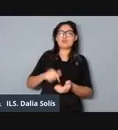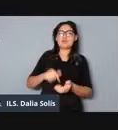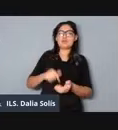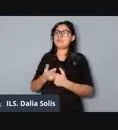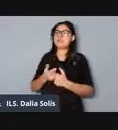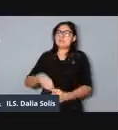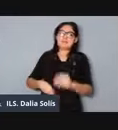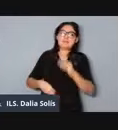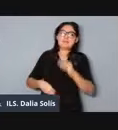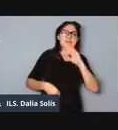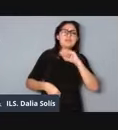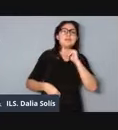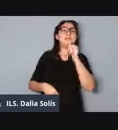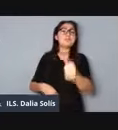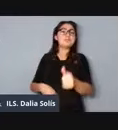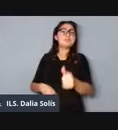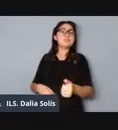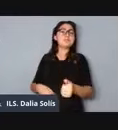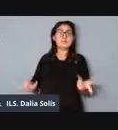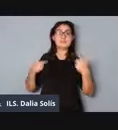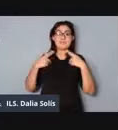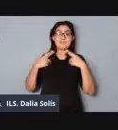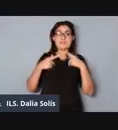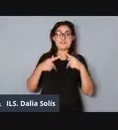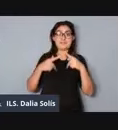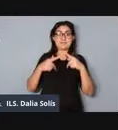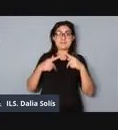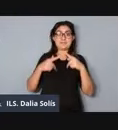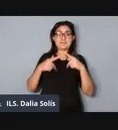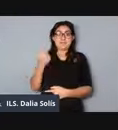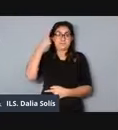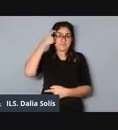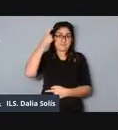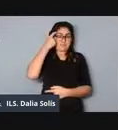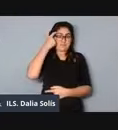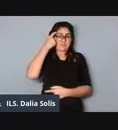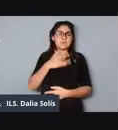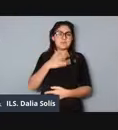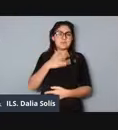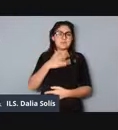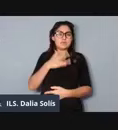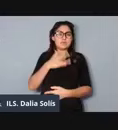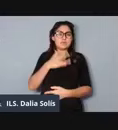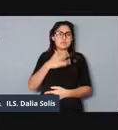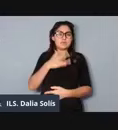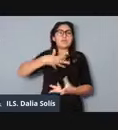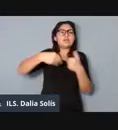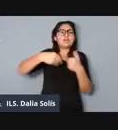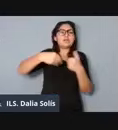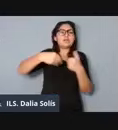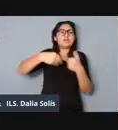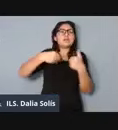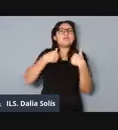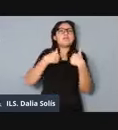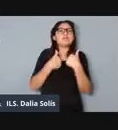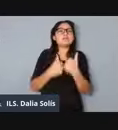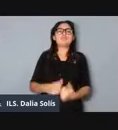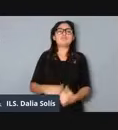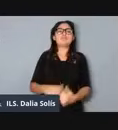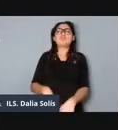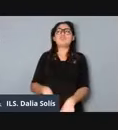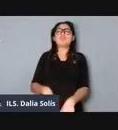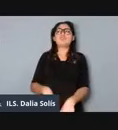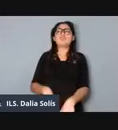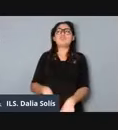sienten culpa porque no tienen empatía con lo humano. Y no es que se note,